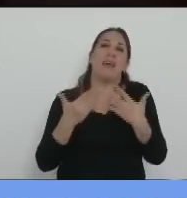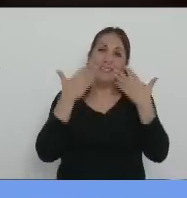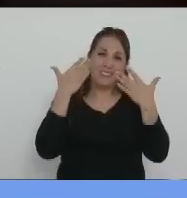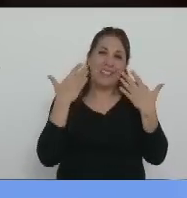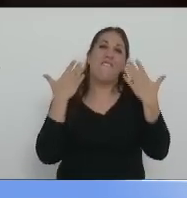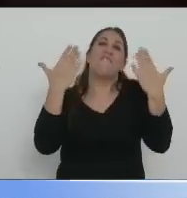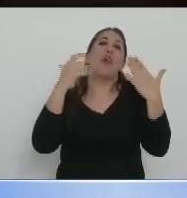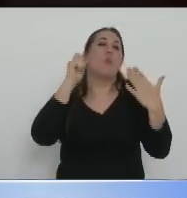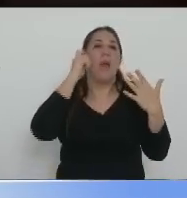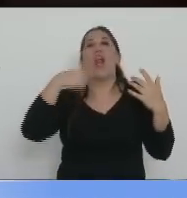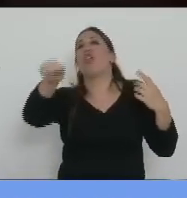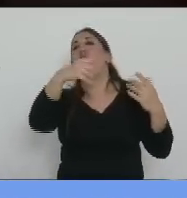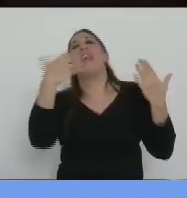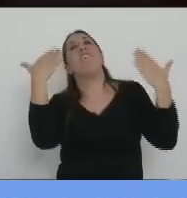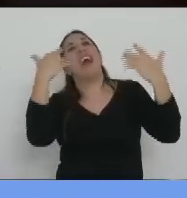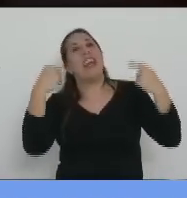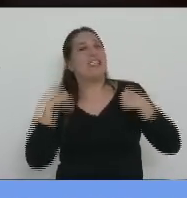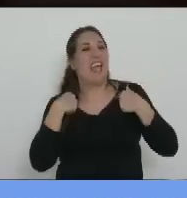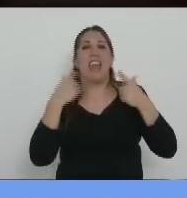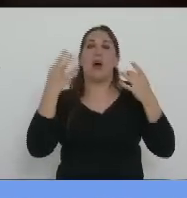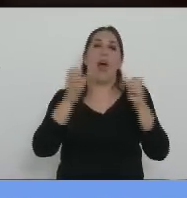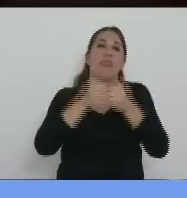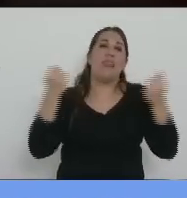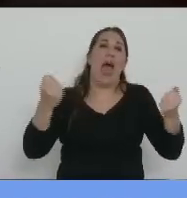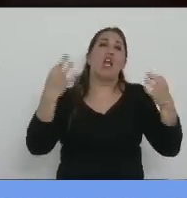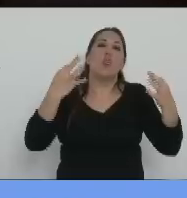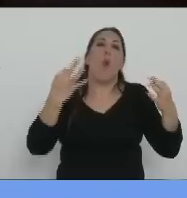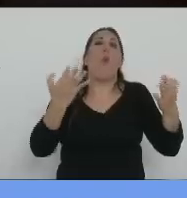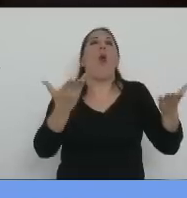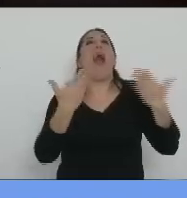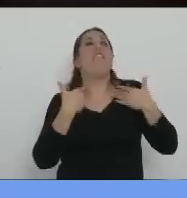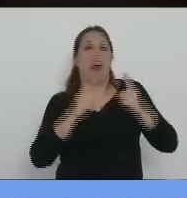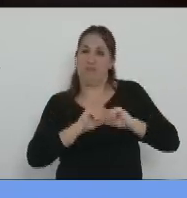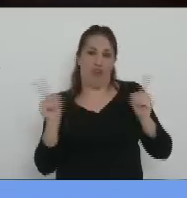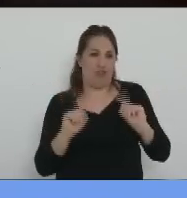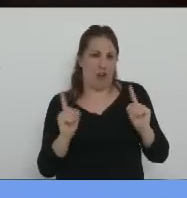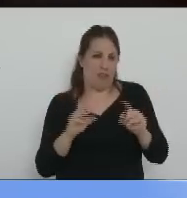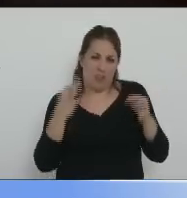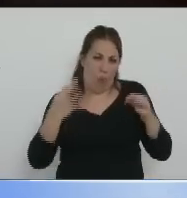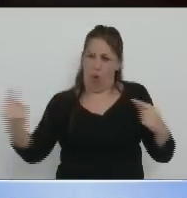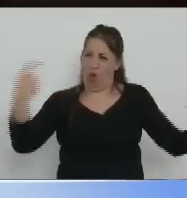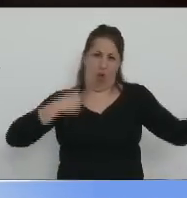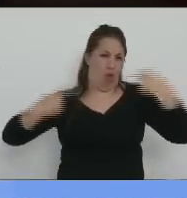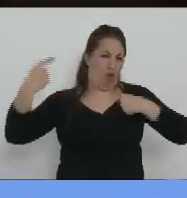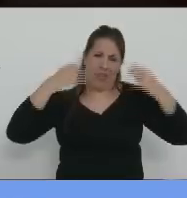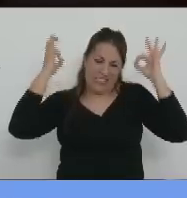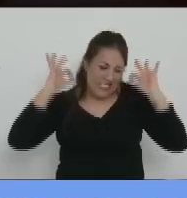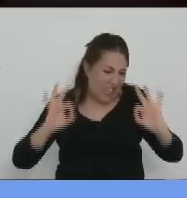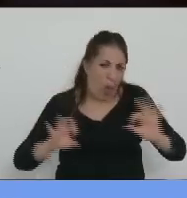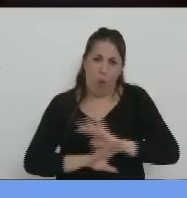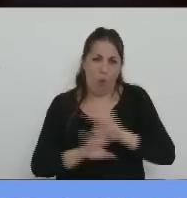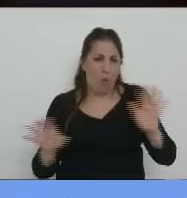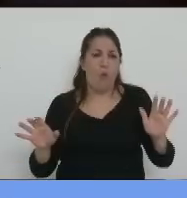felicitar ni que van a sacar los titulares en los diarios a favor vamos a tener de todo en contra de todo en contra